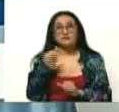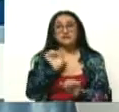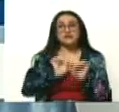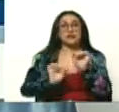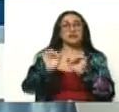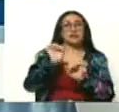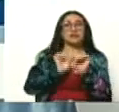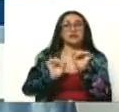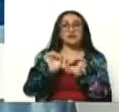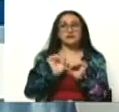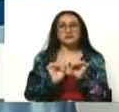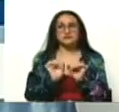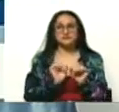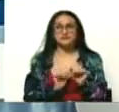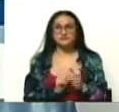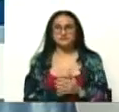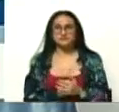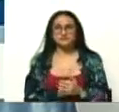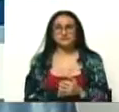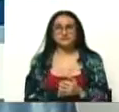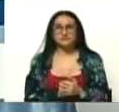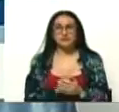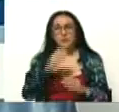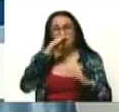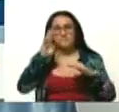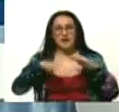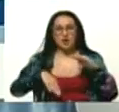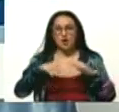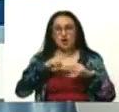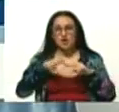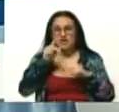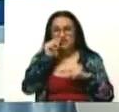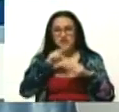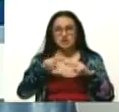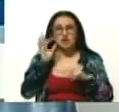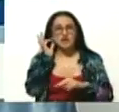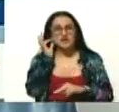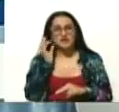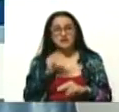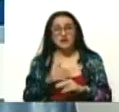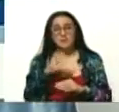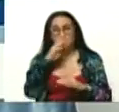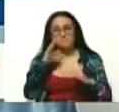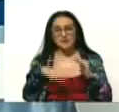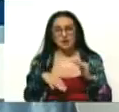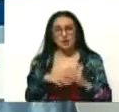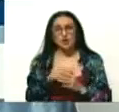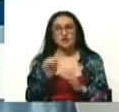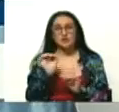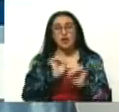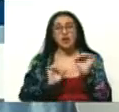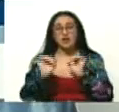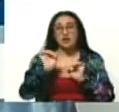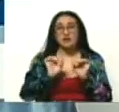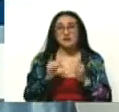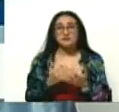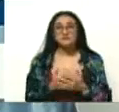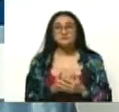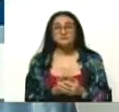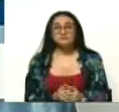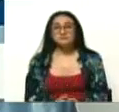son, repito, los menores de edad, los niños, niñas y adolescentes. En tal